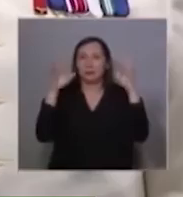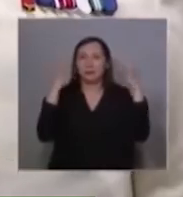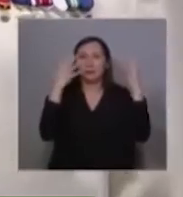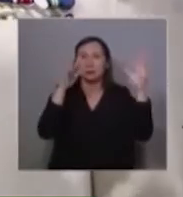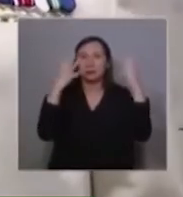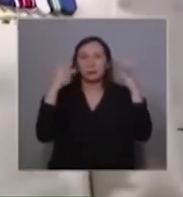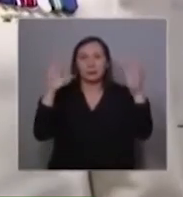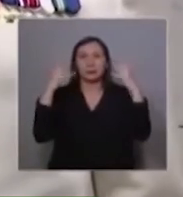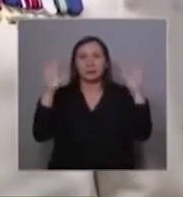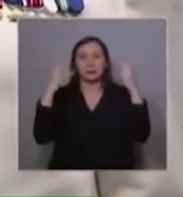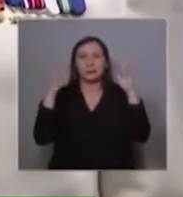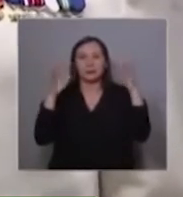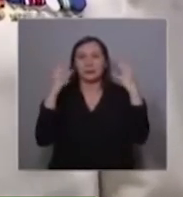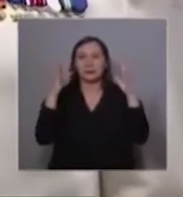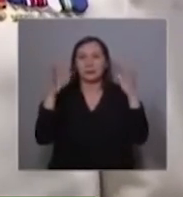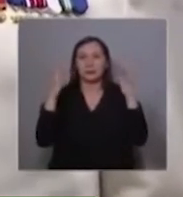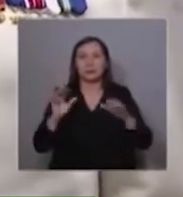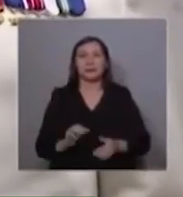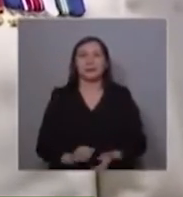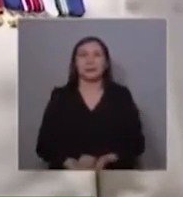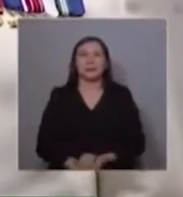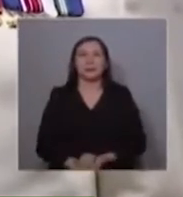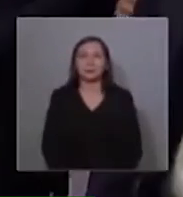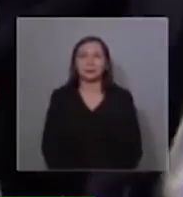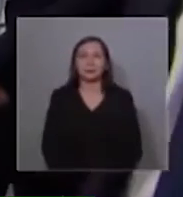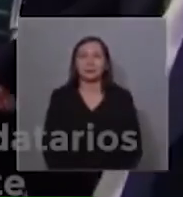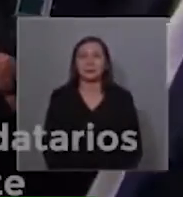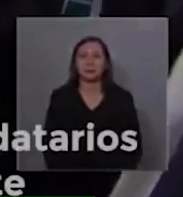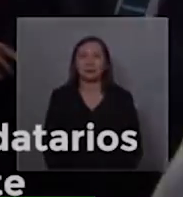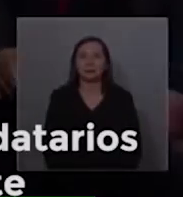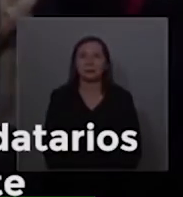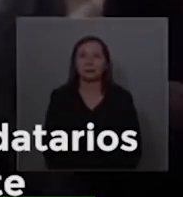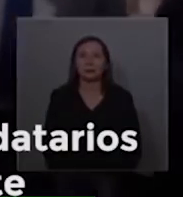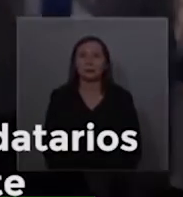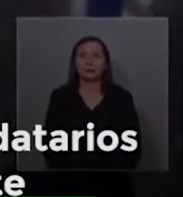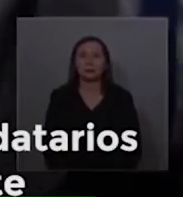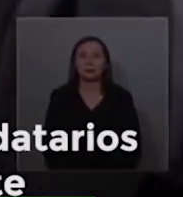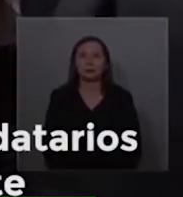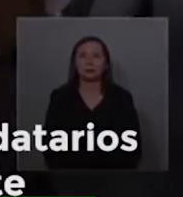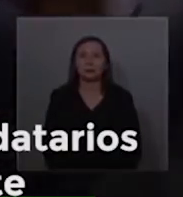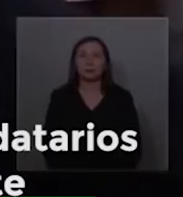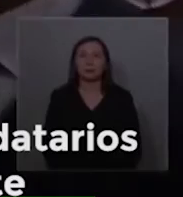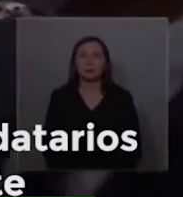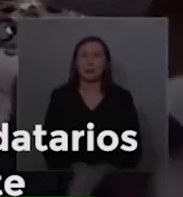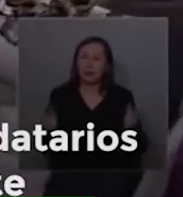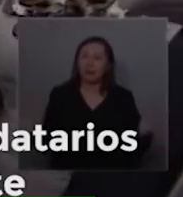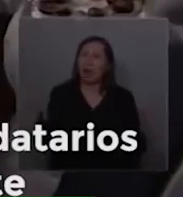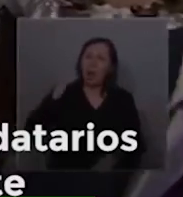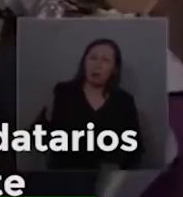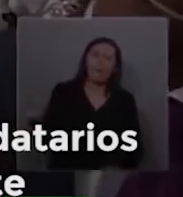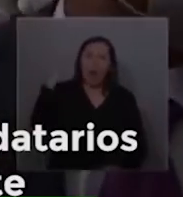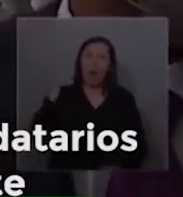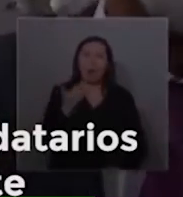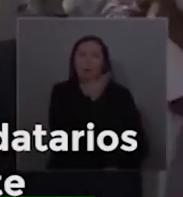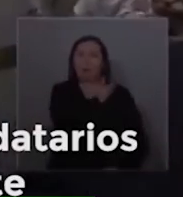tenido con fuerza y es una gran avanzada del movimiento feminista en ese sentido como también lo son la temática